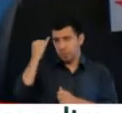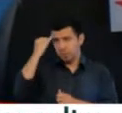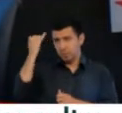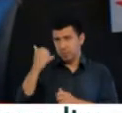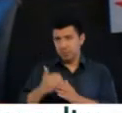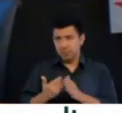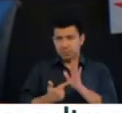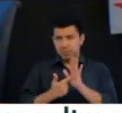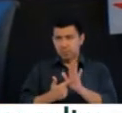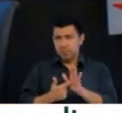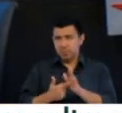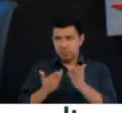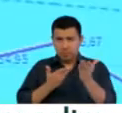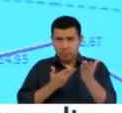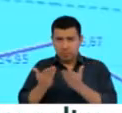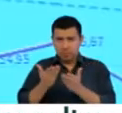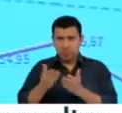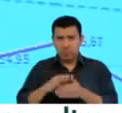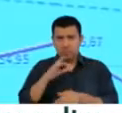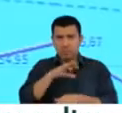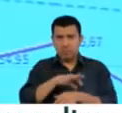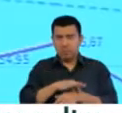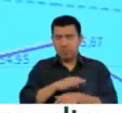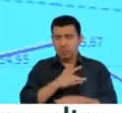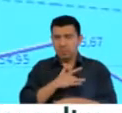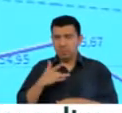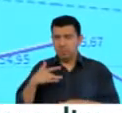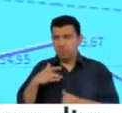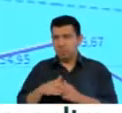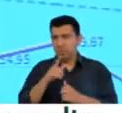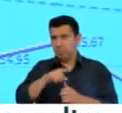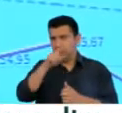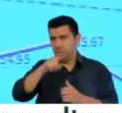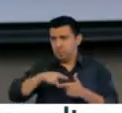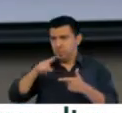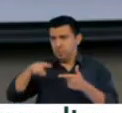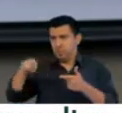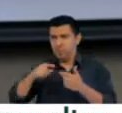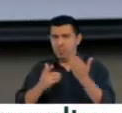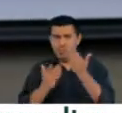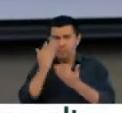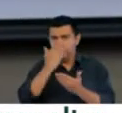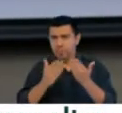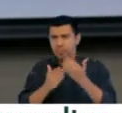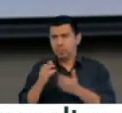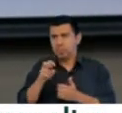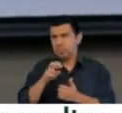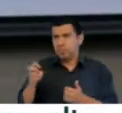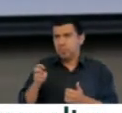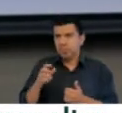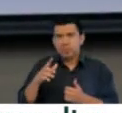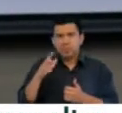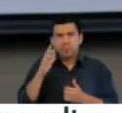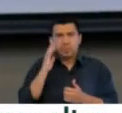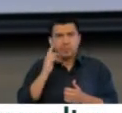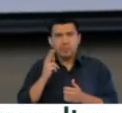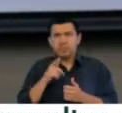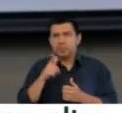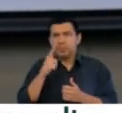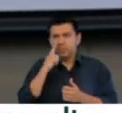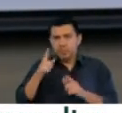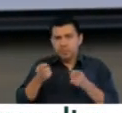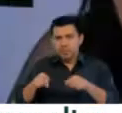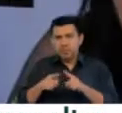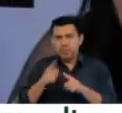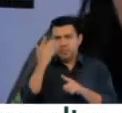salud, resarcir el modelo médico familiar, además de estudiar los índices de mortalidad materna en el norte de Santander. Eso también unido al análisis de